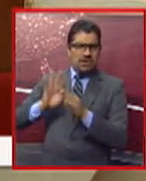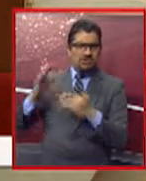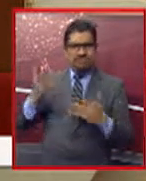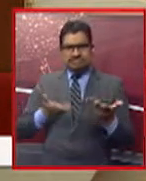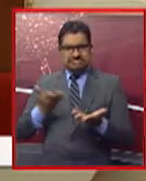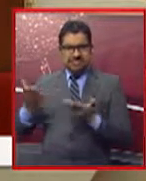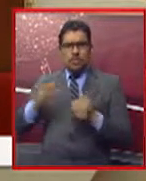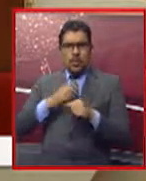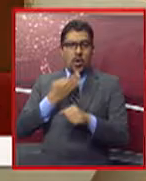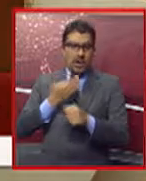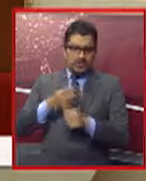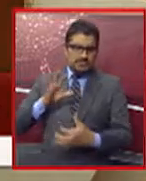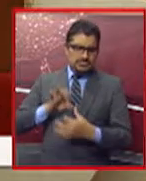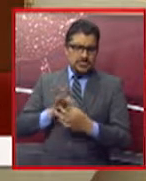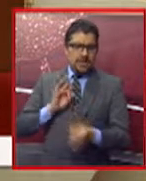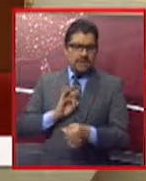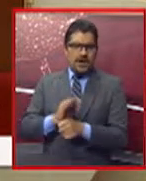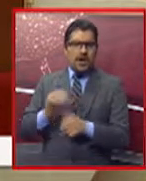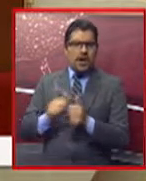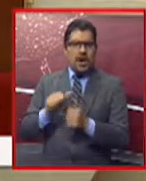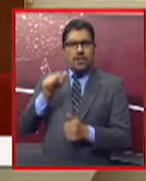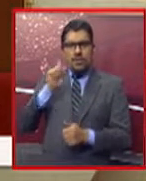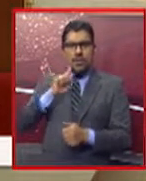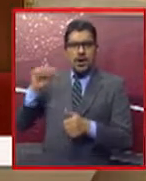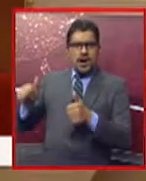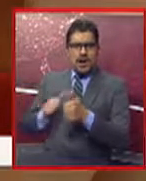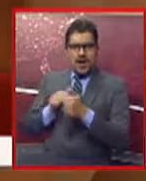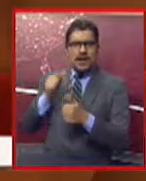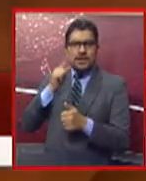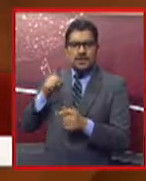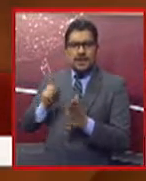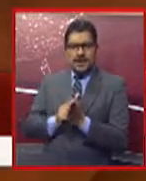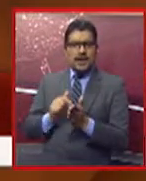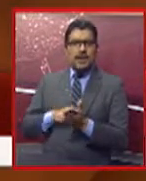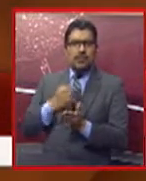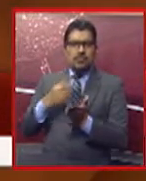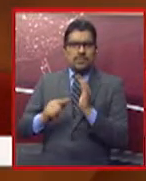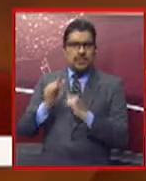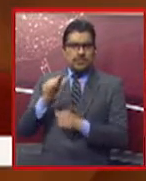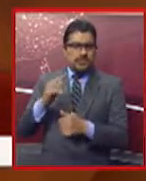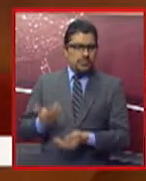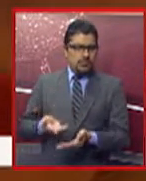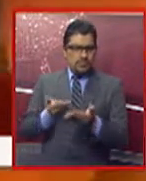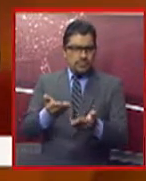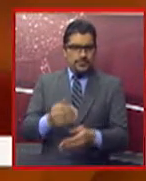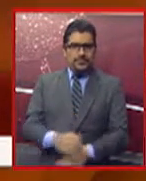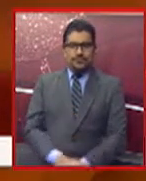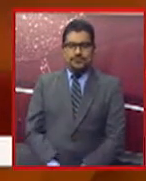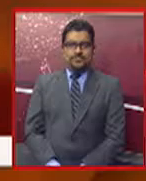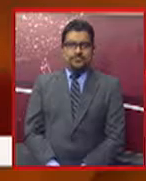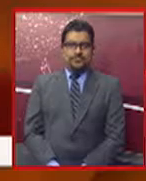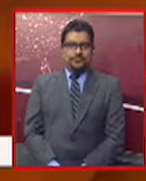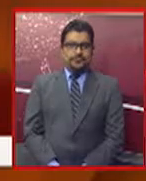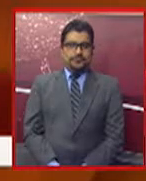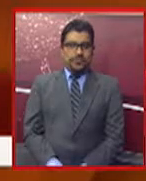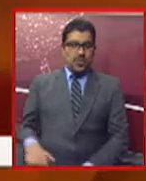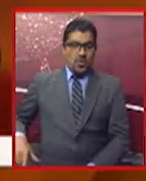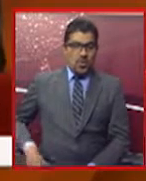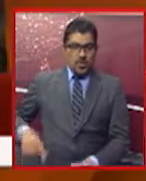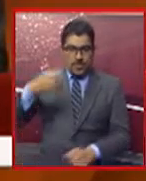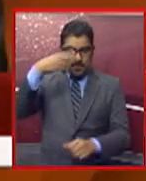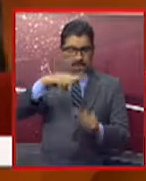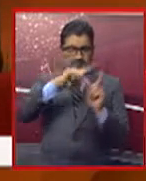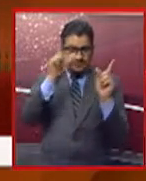con lo aprobado por la colegisladora en el paquete fiscal 2017. Que el gobierno de la